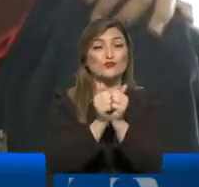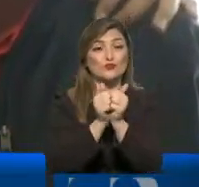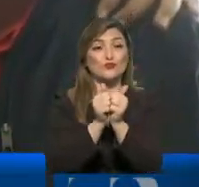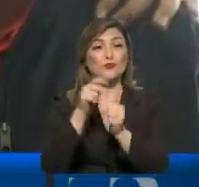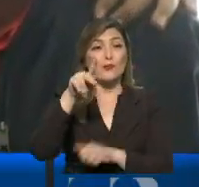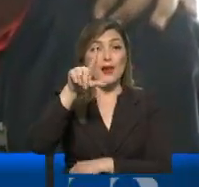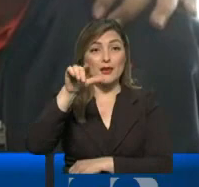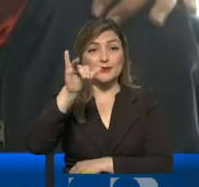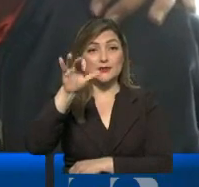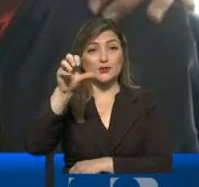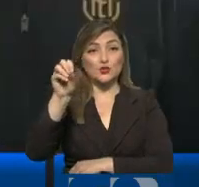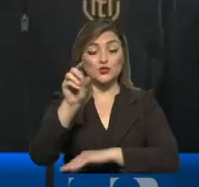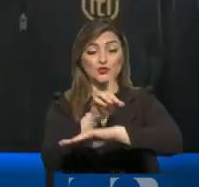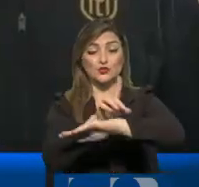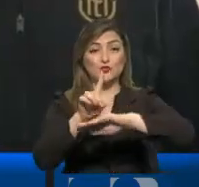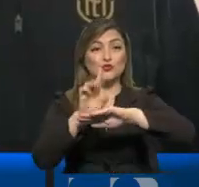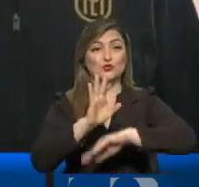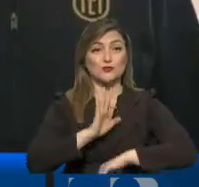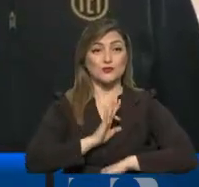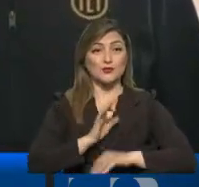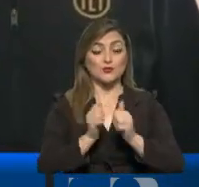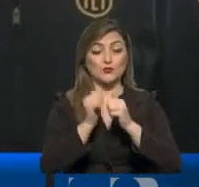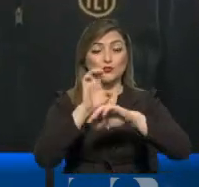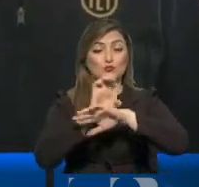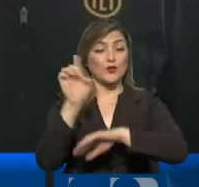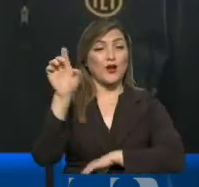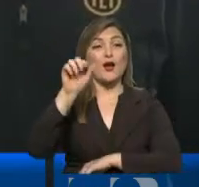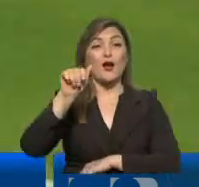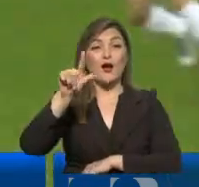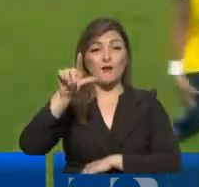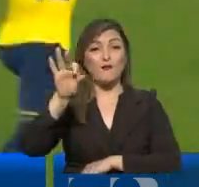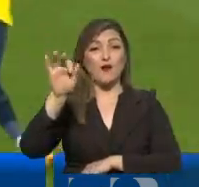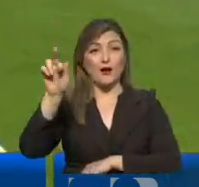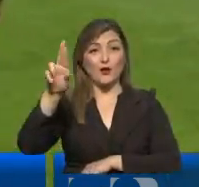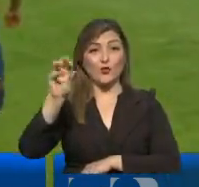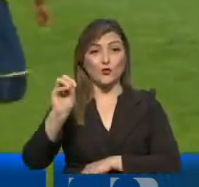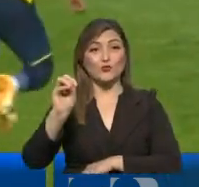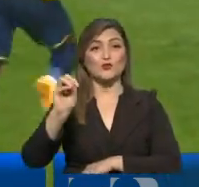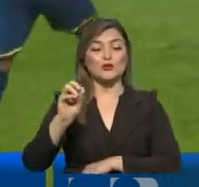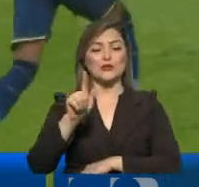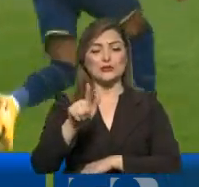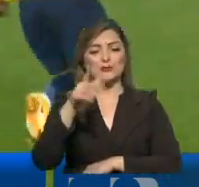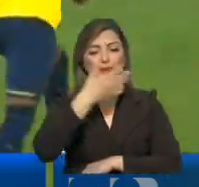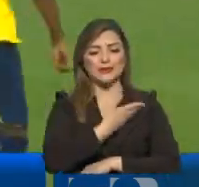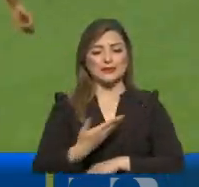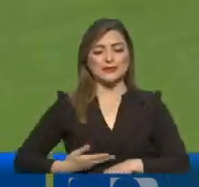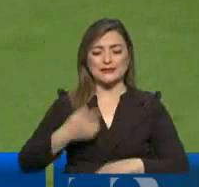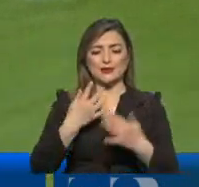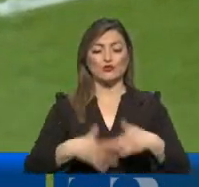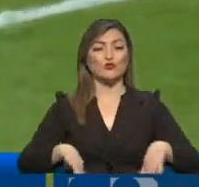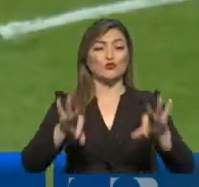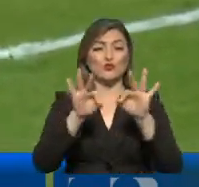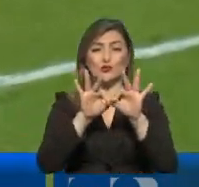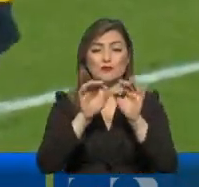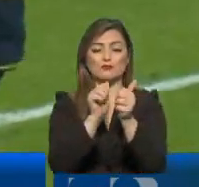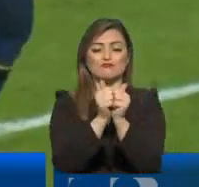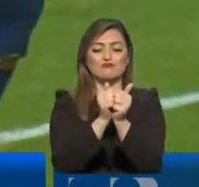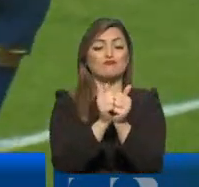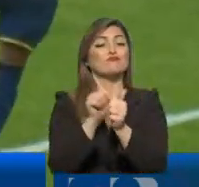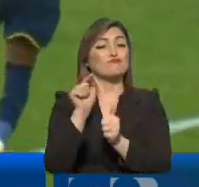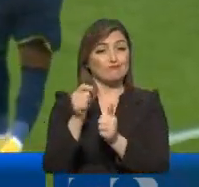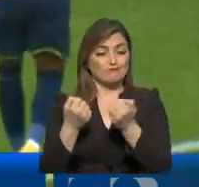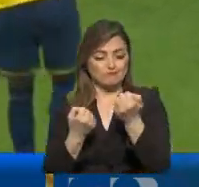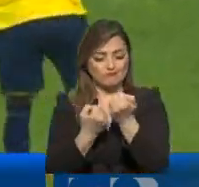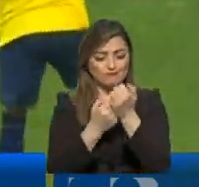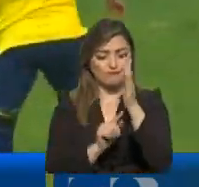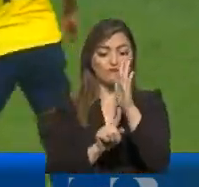director técnico de la selección, Gustavo Alfaro, el presidente recalcó la importancia del deporte, en este caso el balompié, como una disciplina que impulsa